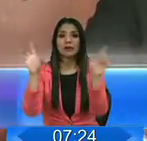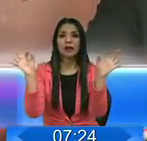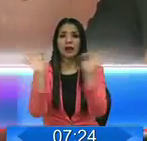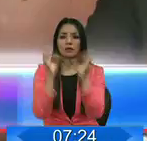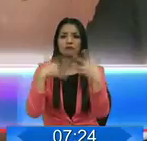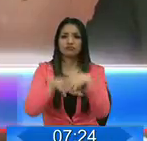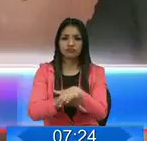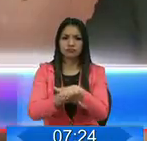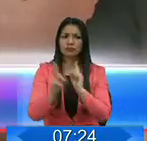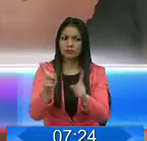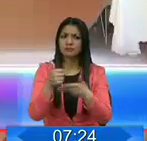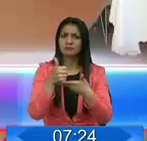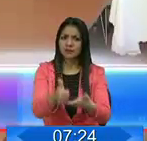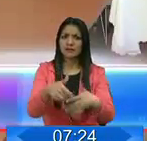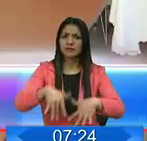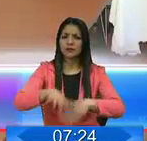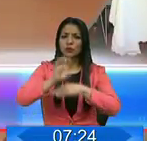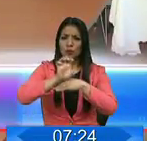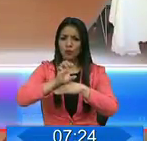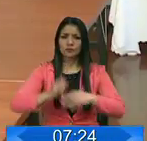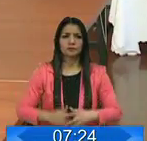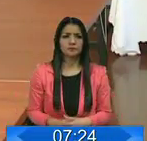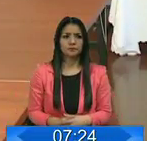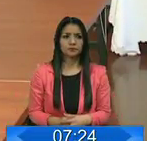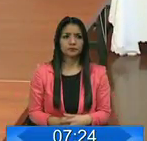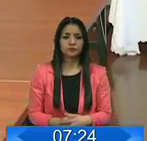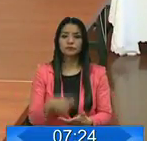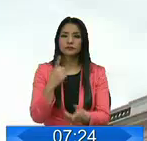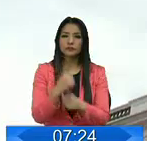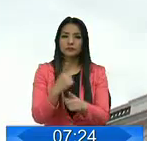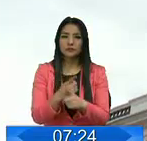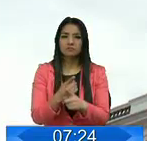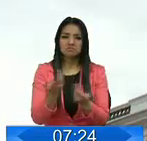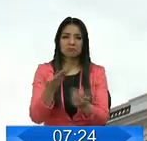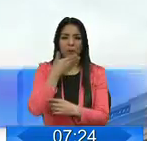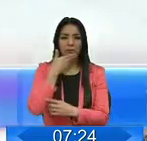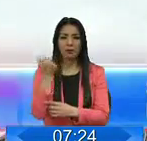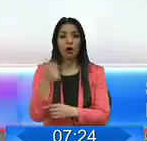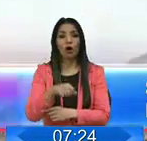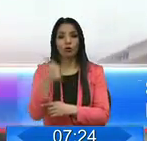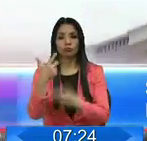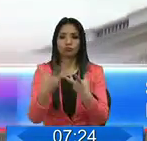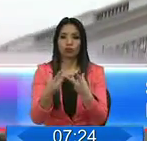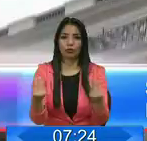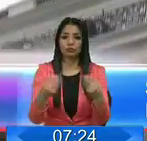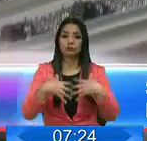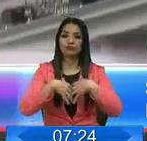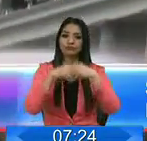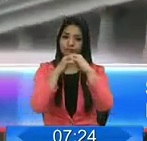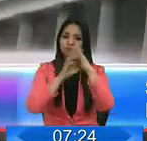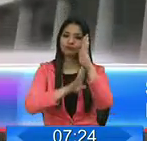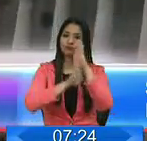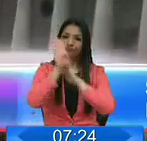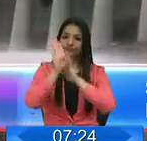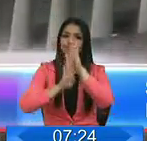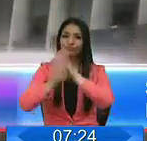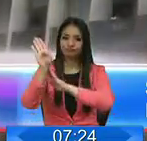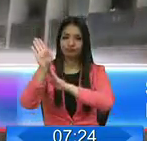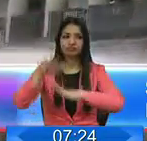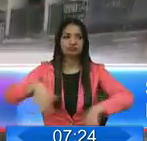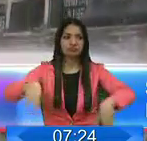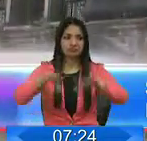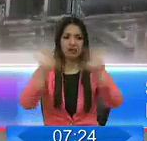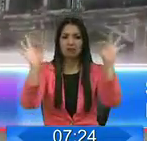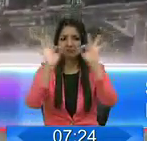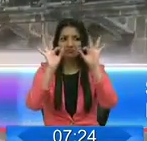rentables para el país. En este marco señalan que lo óptimo sería buscar otras alternativas para el crecimiento y desarrollo de los sectores estratégicos. Y